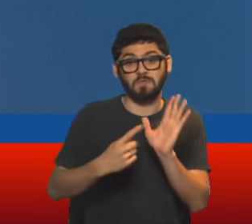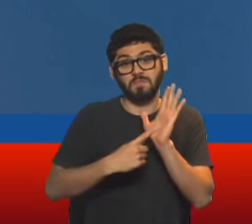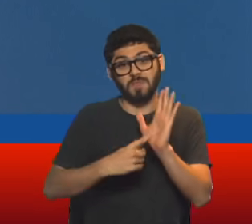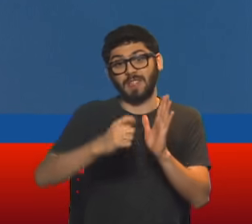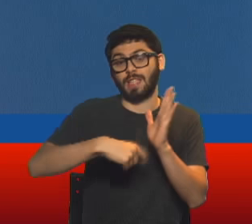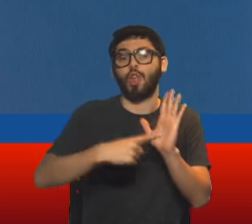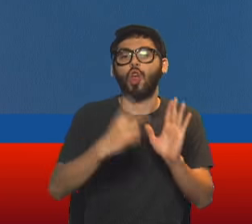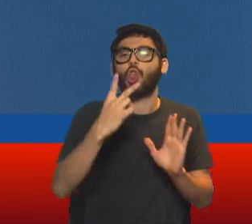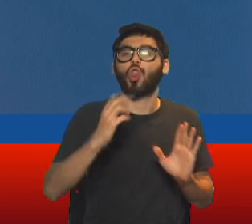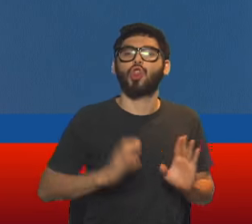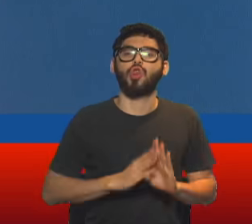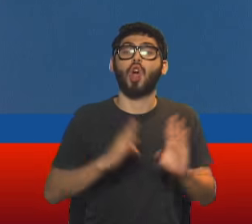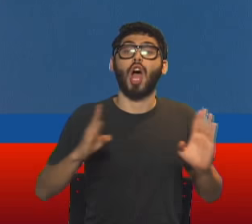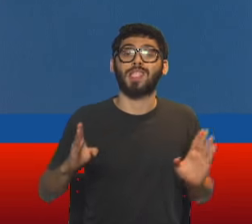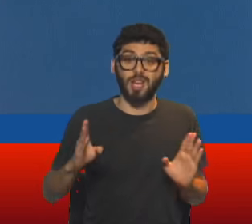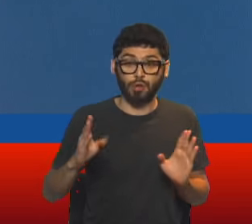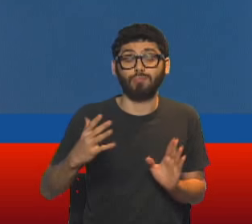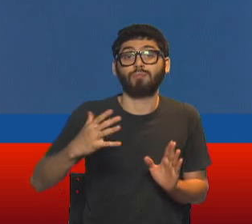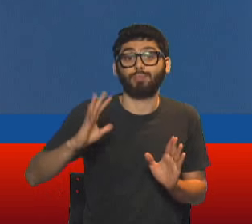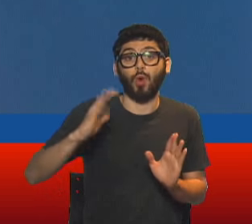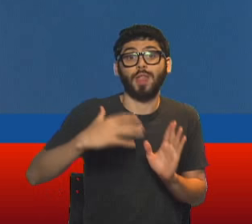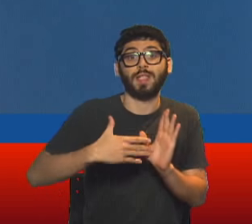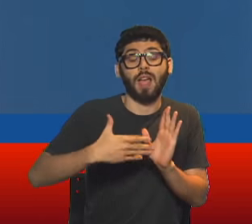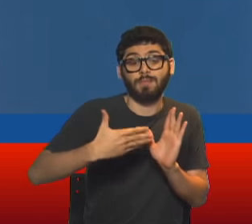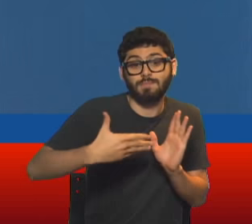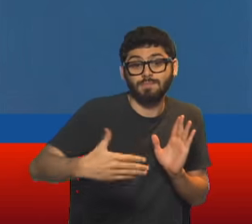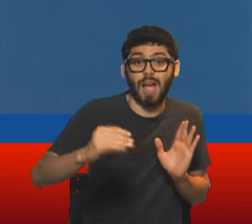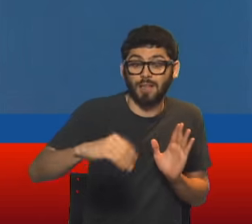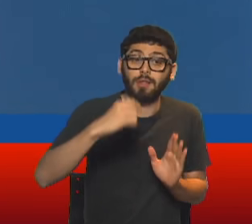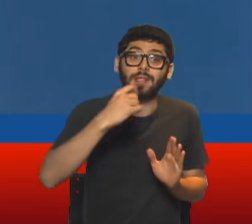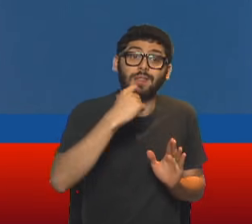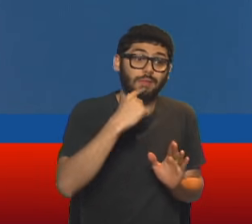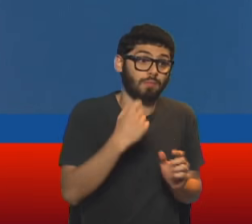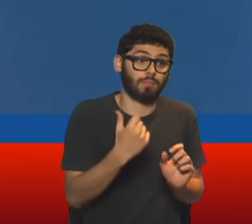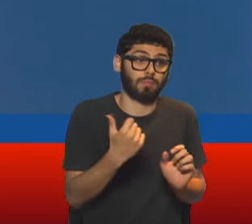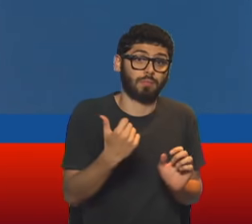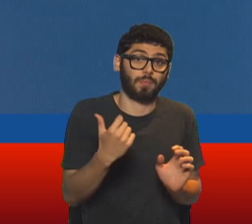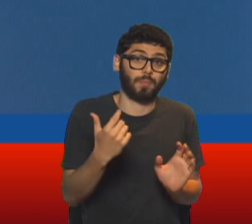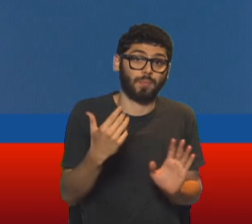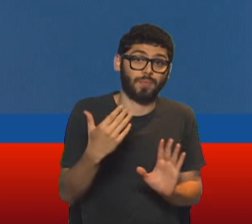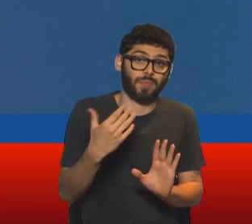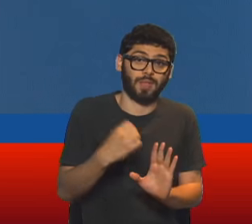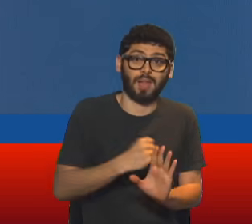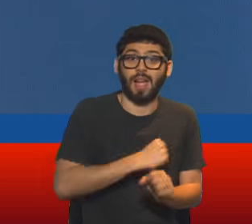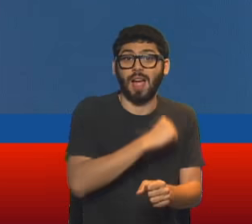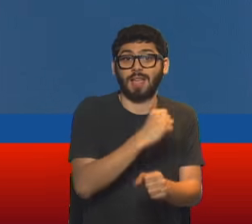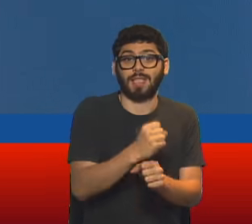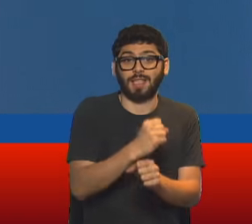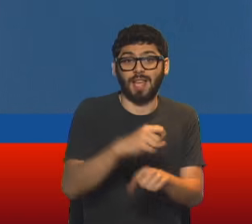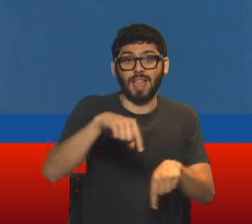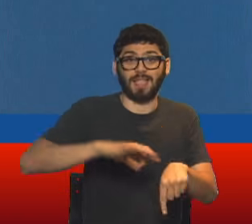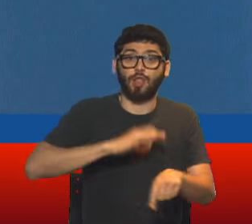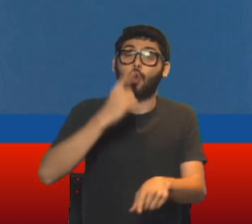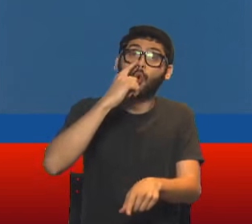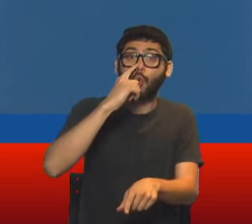puede hacer que va a haber más argentinos y argentinas que si se encuentran desocupados justo digamos hasta finales de junio de este